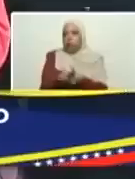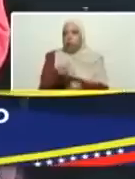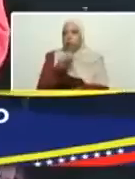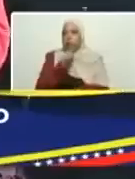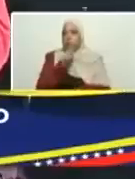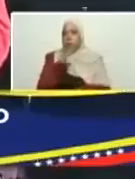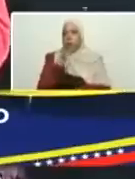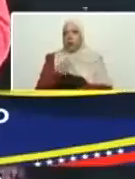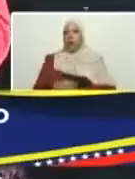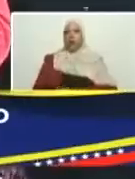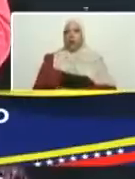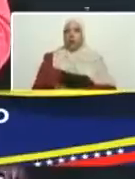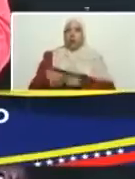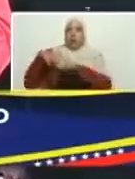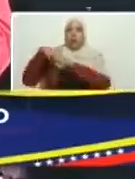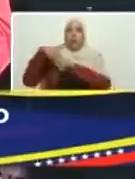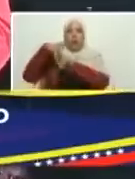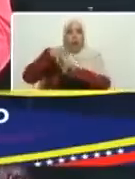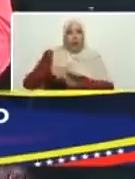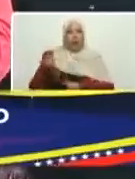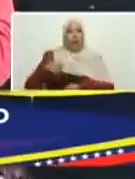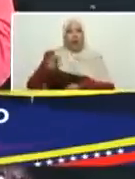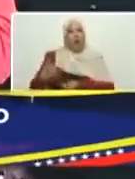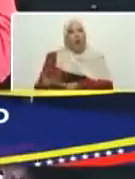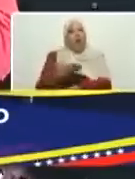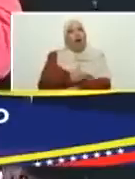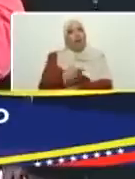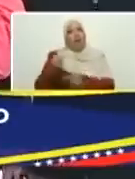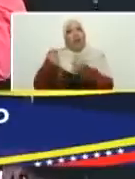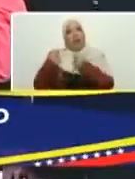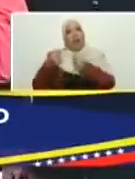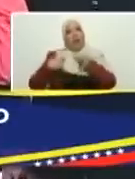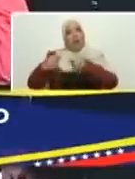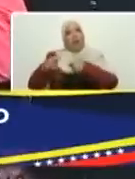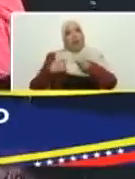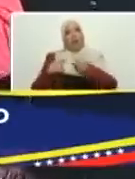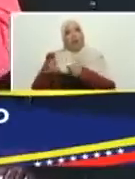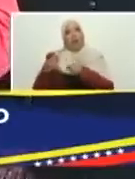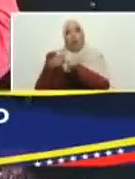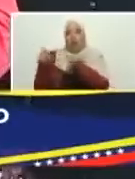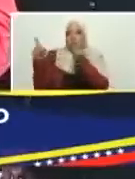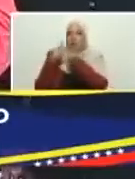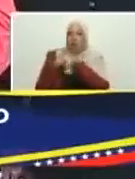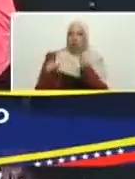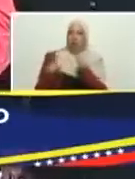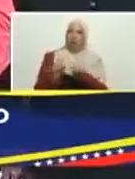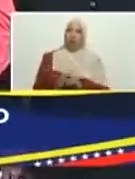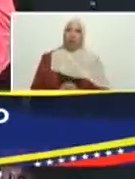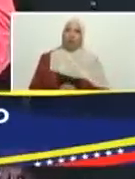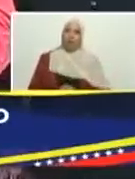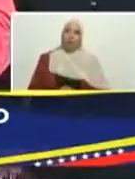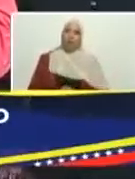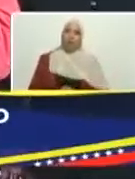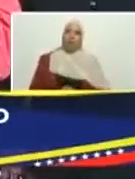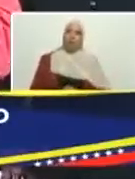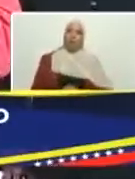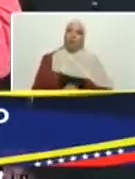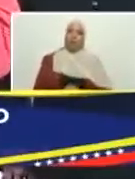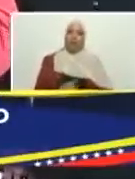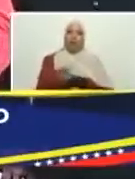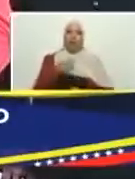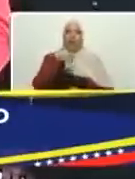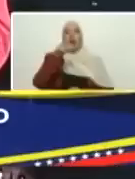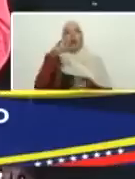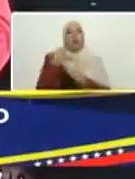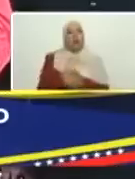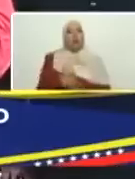un modelo de agresión imperialista en lo económico, multimodal, ¿ah? Multiespectral,